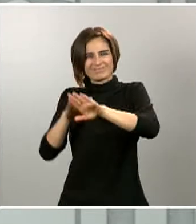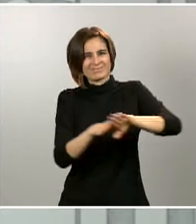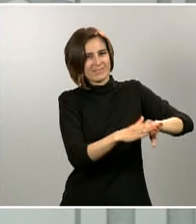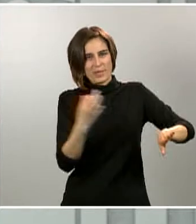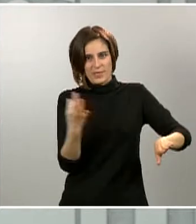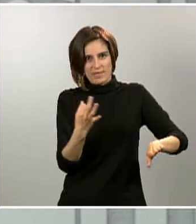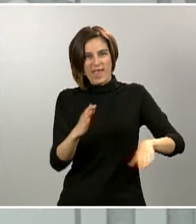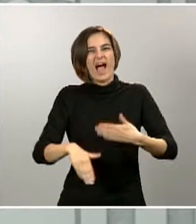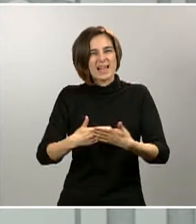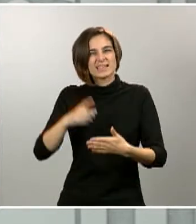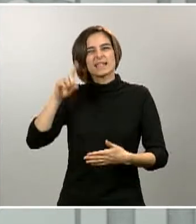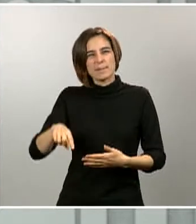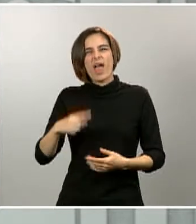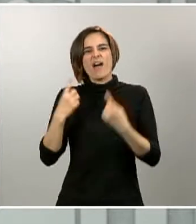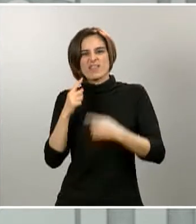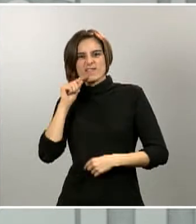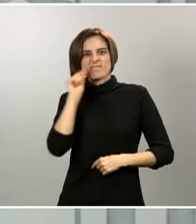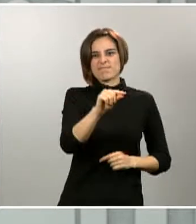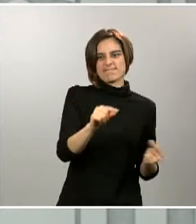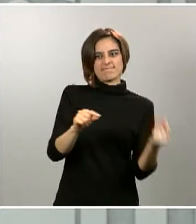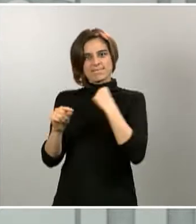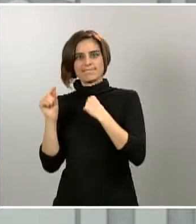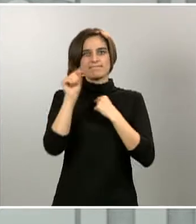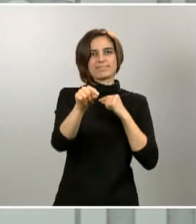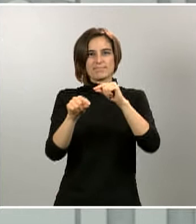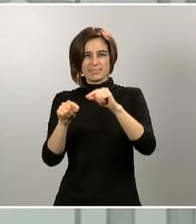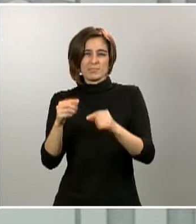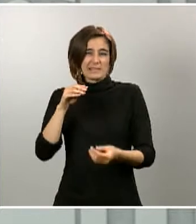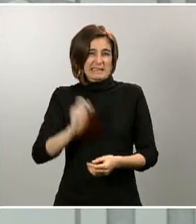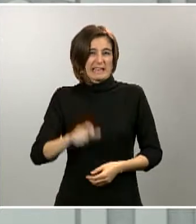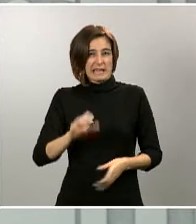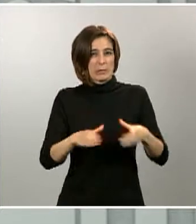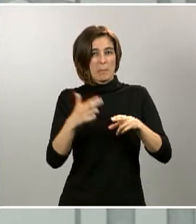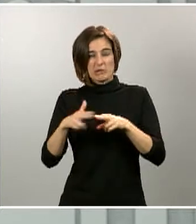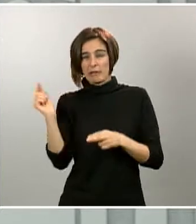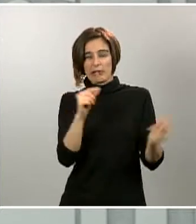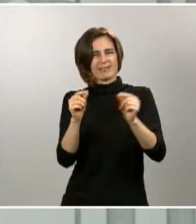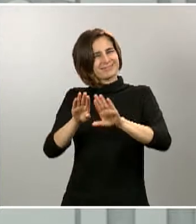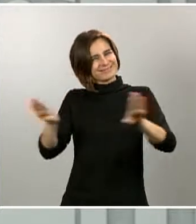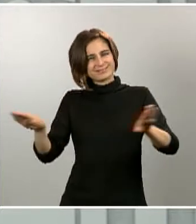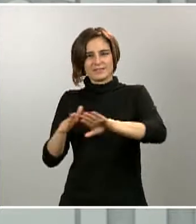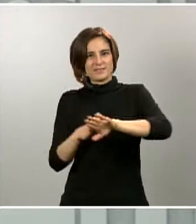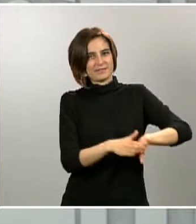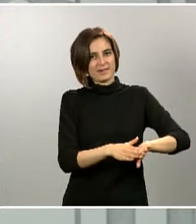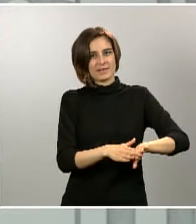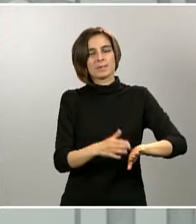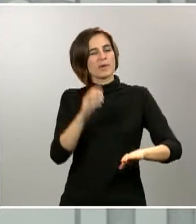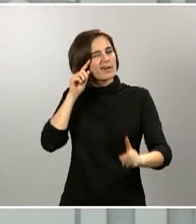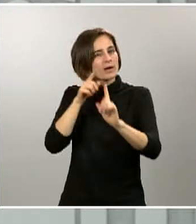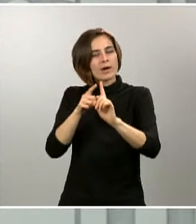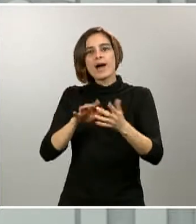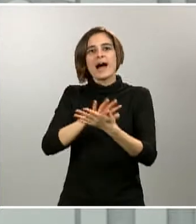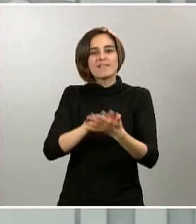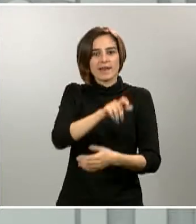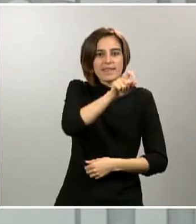algunas ocasiones nos conferimos las formaciones políticas, porque de lo que se trata es de hablar de la gente, de hablar de los ciudadanos, de las empresas, de los retos del